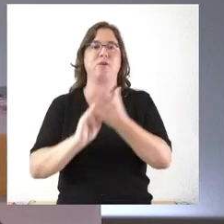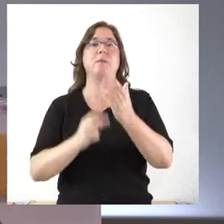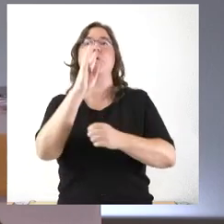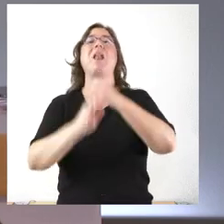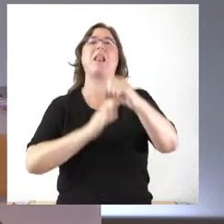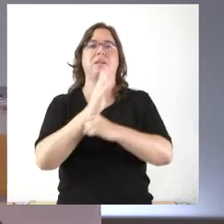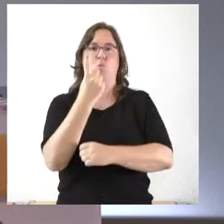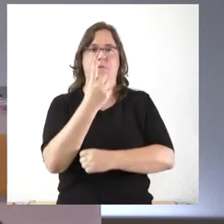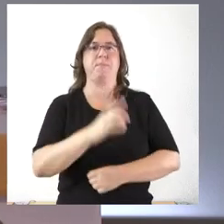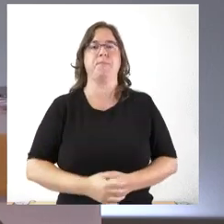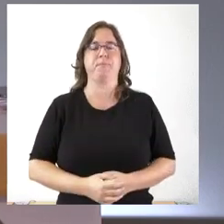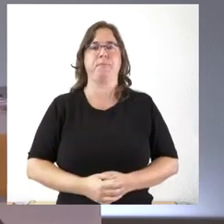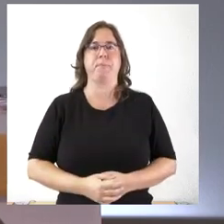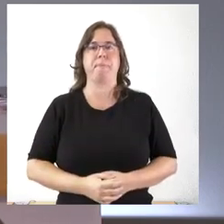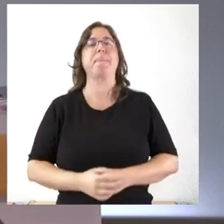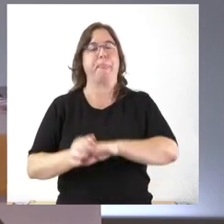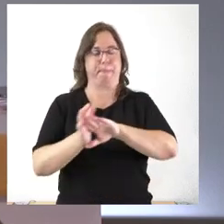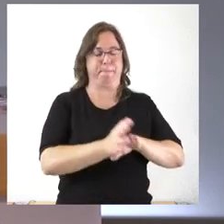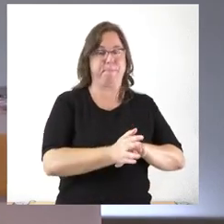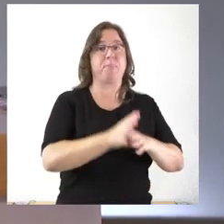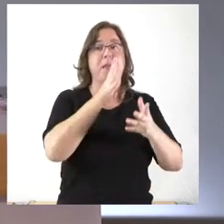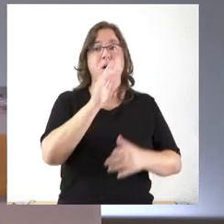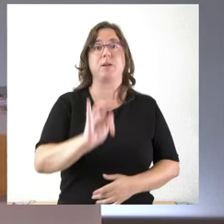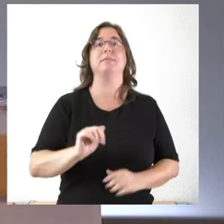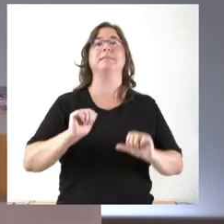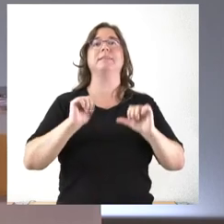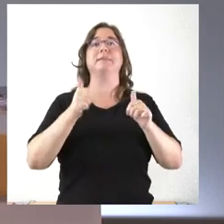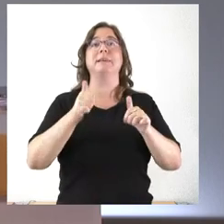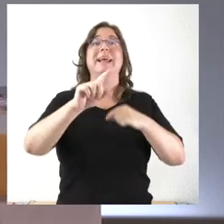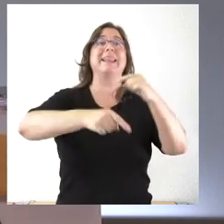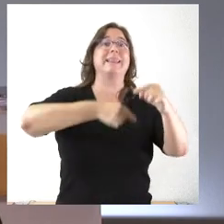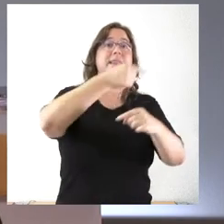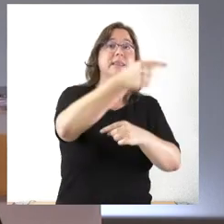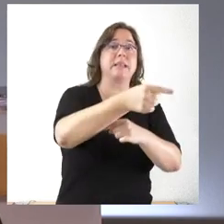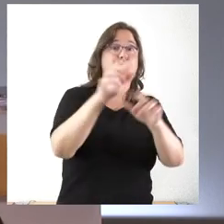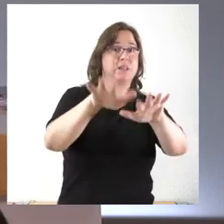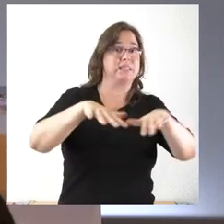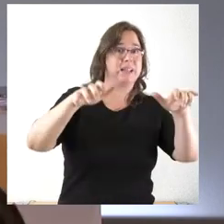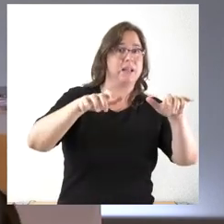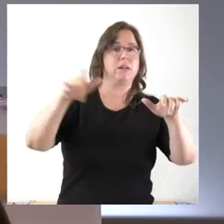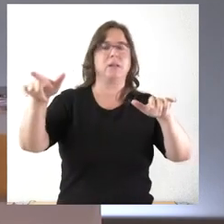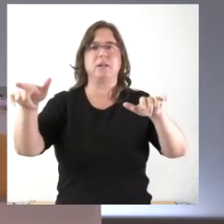Bien, pues vamos a abrir ese turno hoy con… Retomamos luego si…